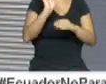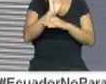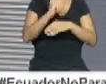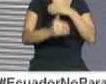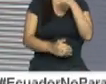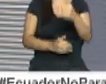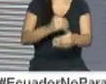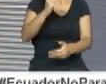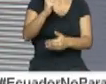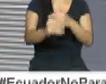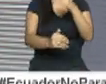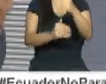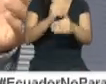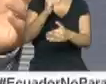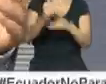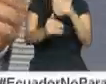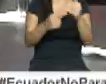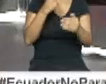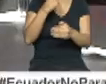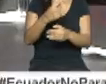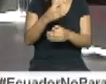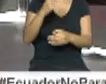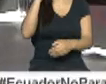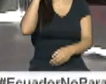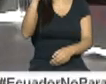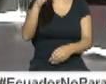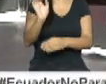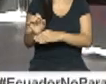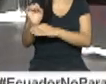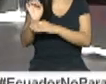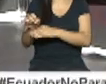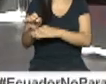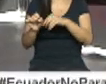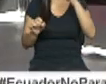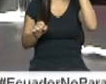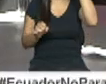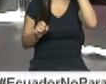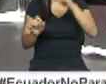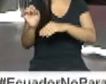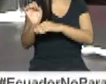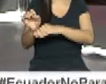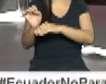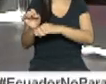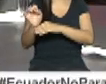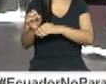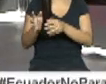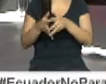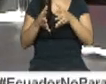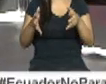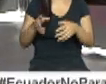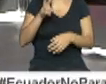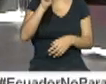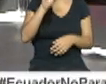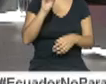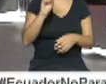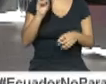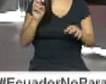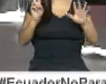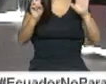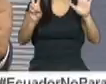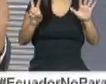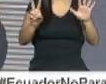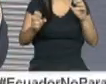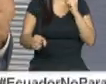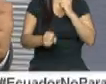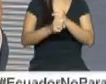Estábamos hablando que eran desatendidas. En el 2007 la capacidad operativa era de apenas el 14%. La mejora de